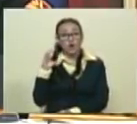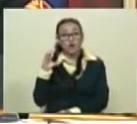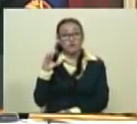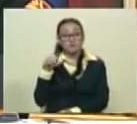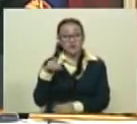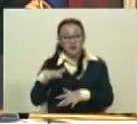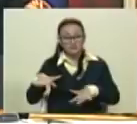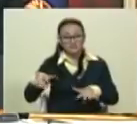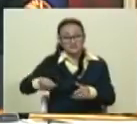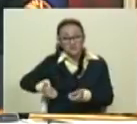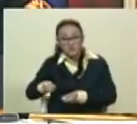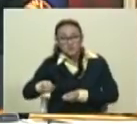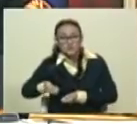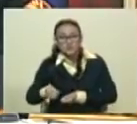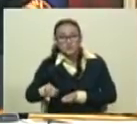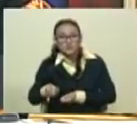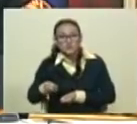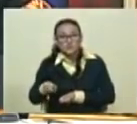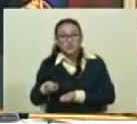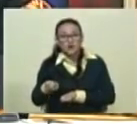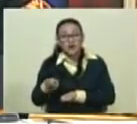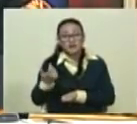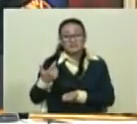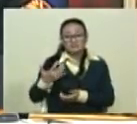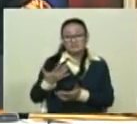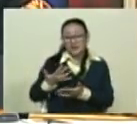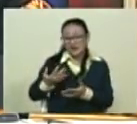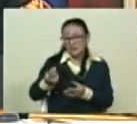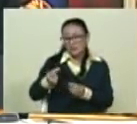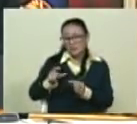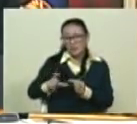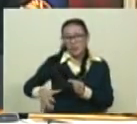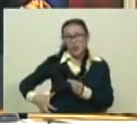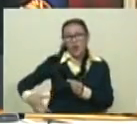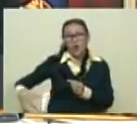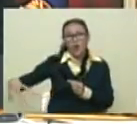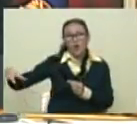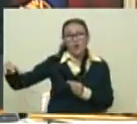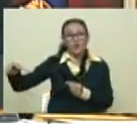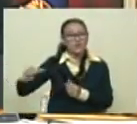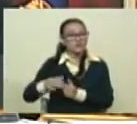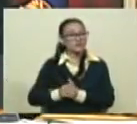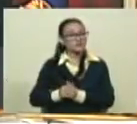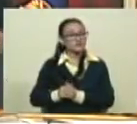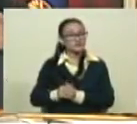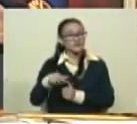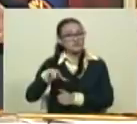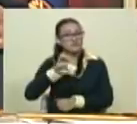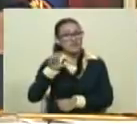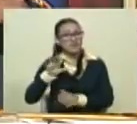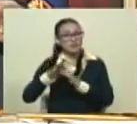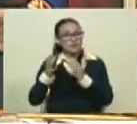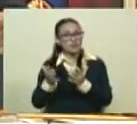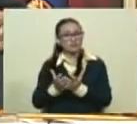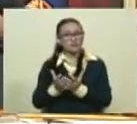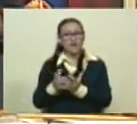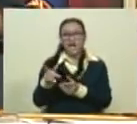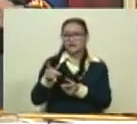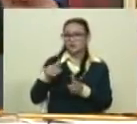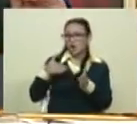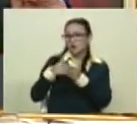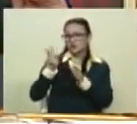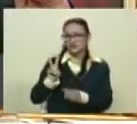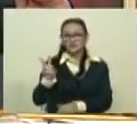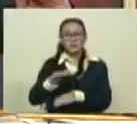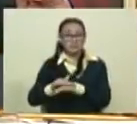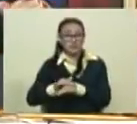de extorsión que maneja millones de dólares en cuentas en los paraísos fiscales del mundo? Ah, es que eso, como es contra Venezuela, se